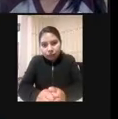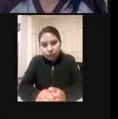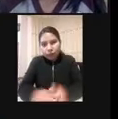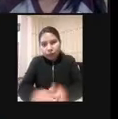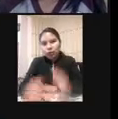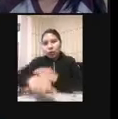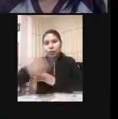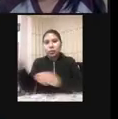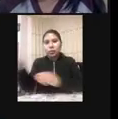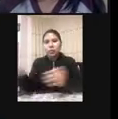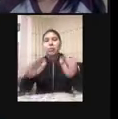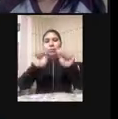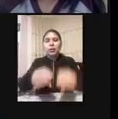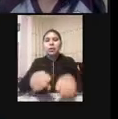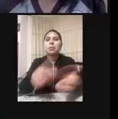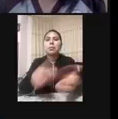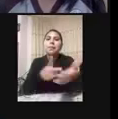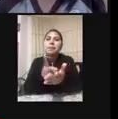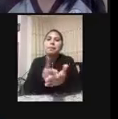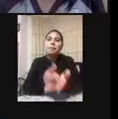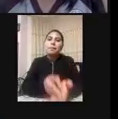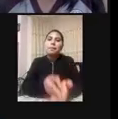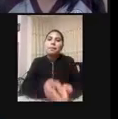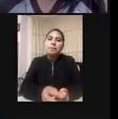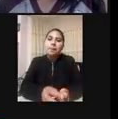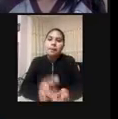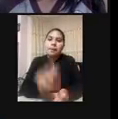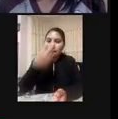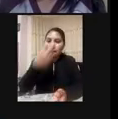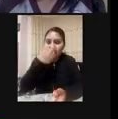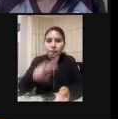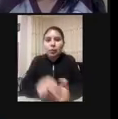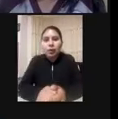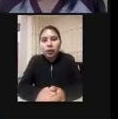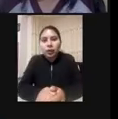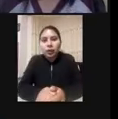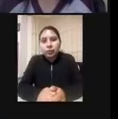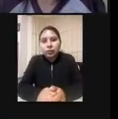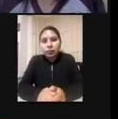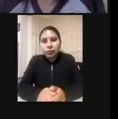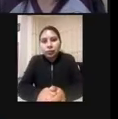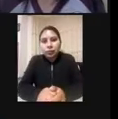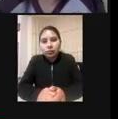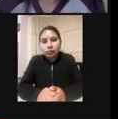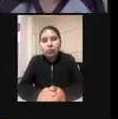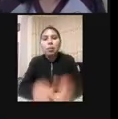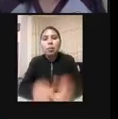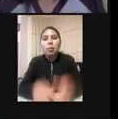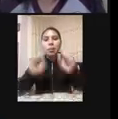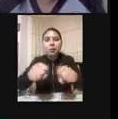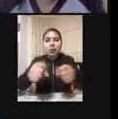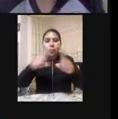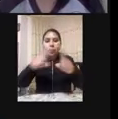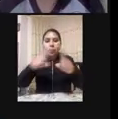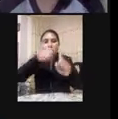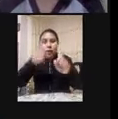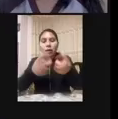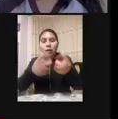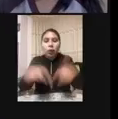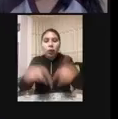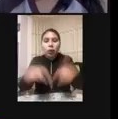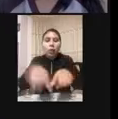antes, con algunos estudios que se realizan, también con algunas ecografías que se practican, ya podemos determinar si esta niña va a nacer o no va a